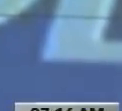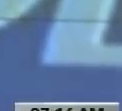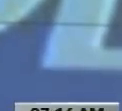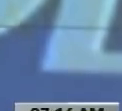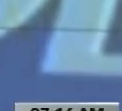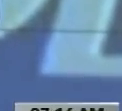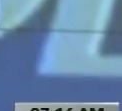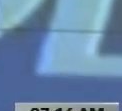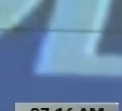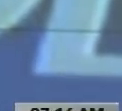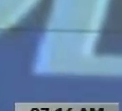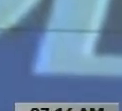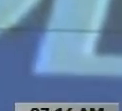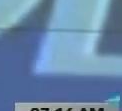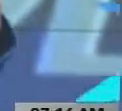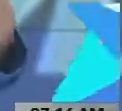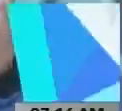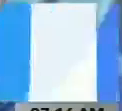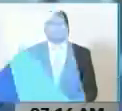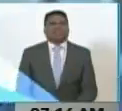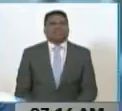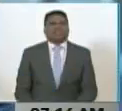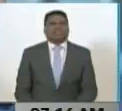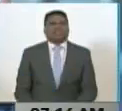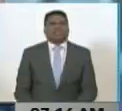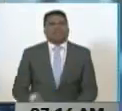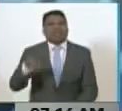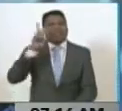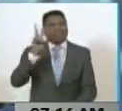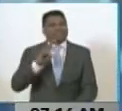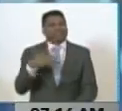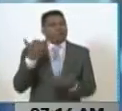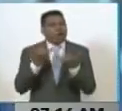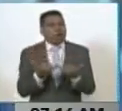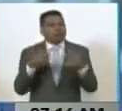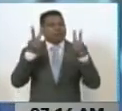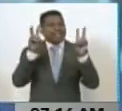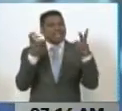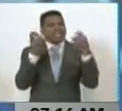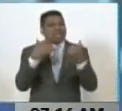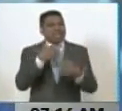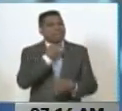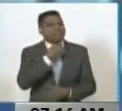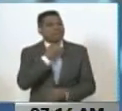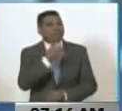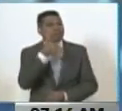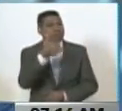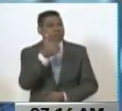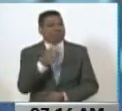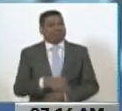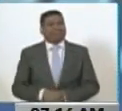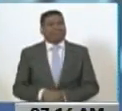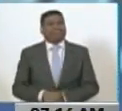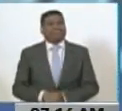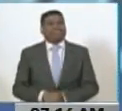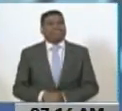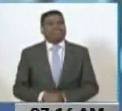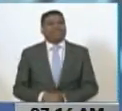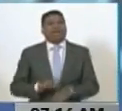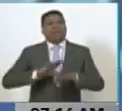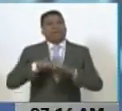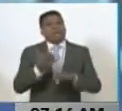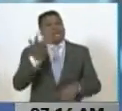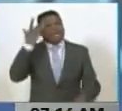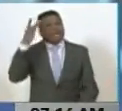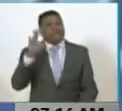Venezuela, seguimos con la pauta de hoy. Yo me encuentro en uno de mis temas favoritos, que en esta oportunidad hablaremos, en mi ambiente, porque creo que